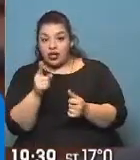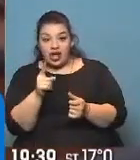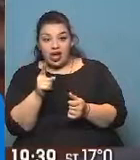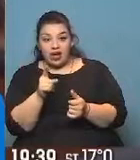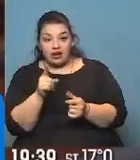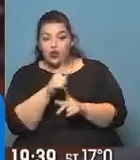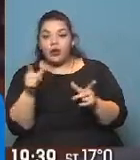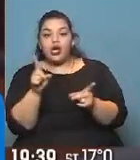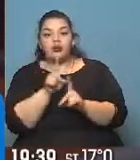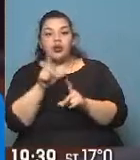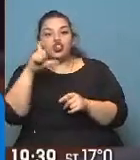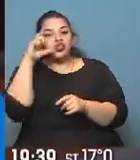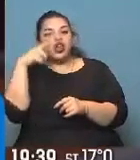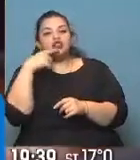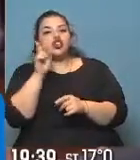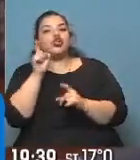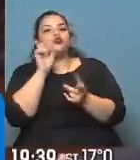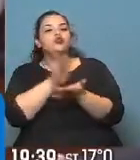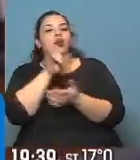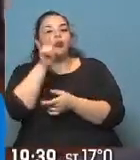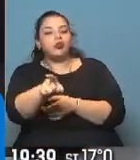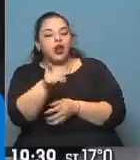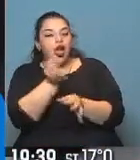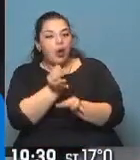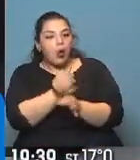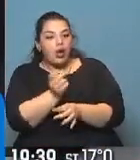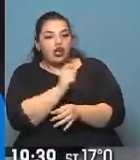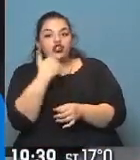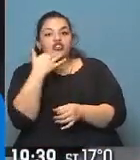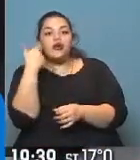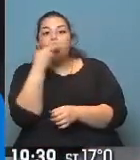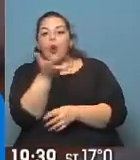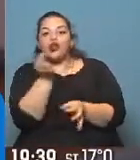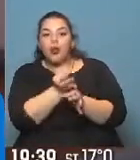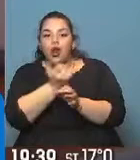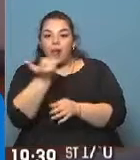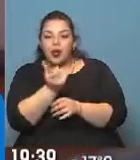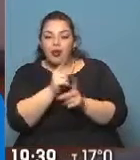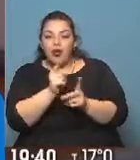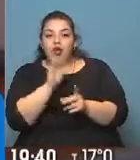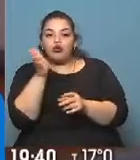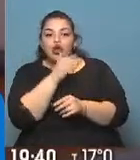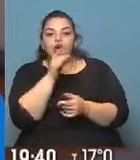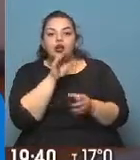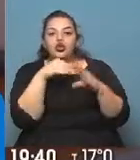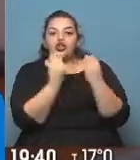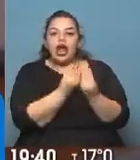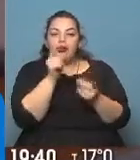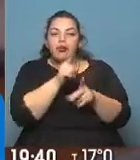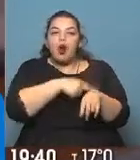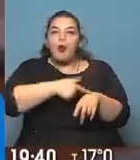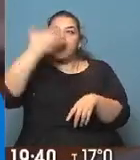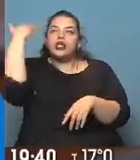no sobre el estado de las escuelas sino no sabíamos cuántos edificios había hicimos 12 en su censo de infraestructura que nos dio en ese